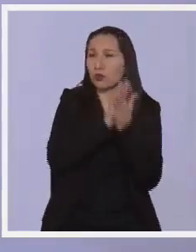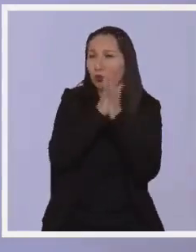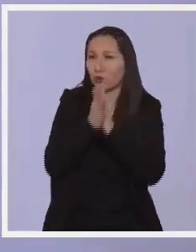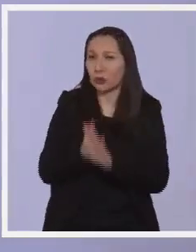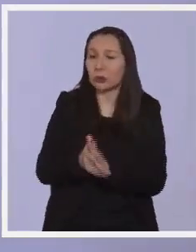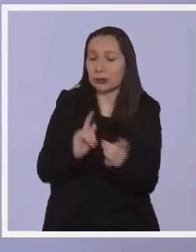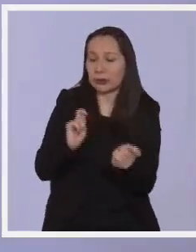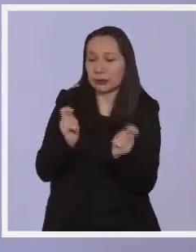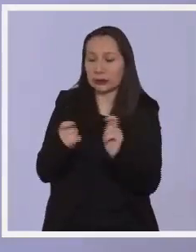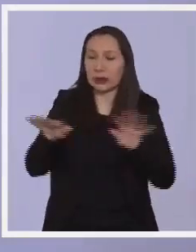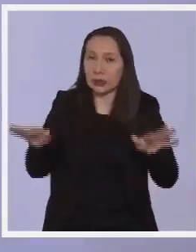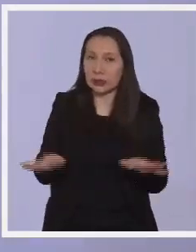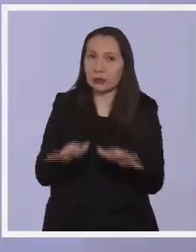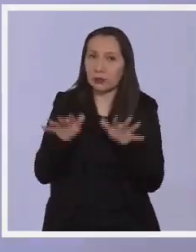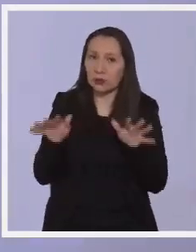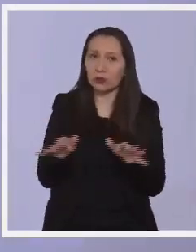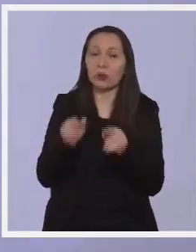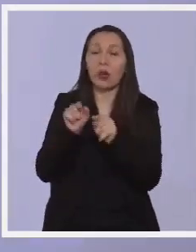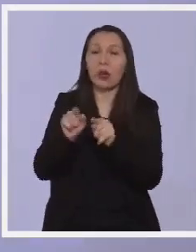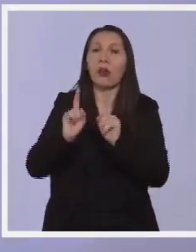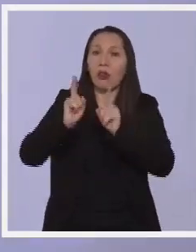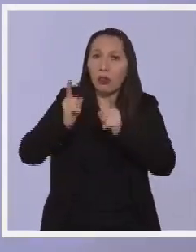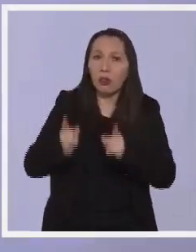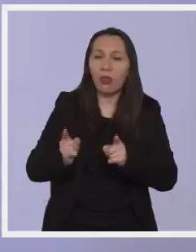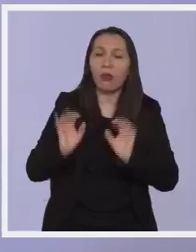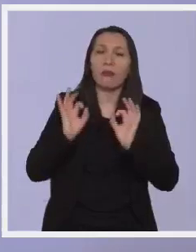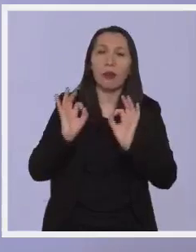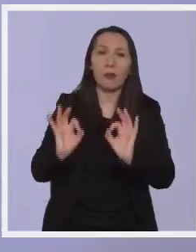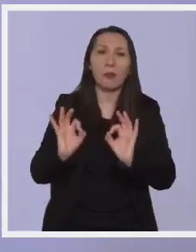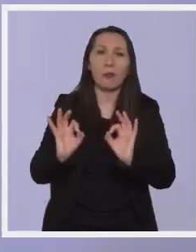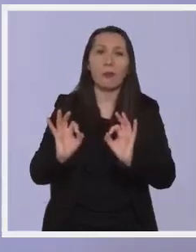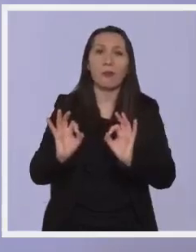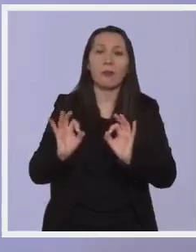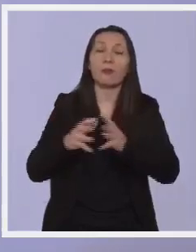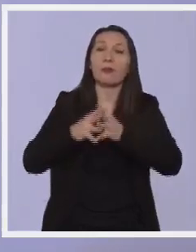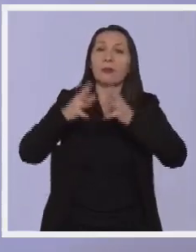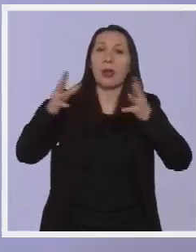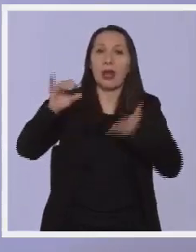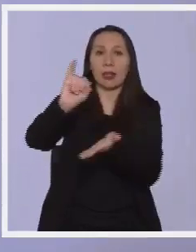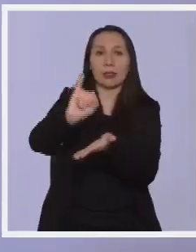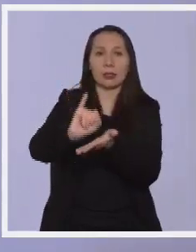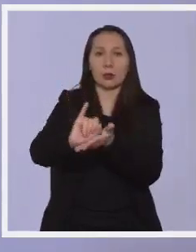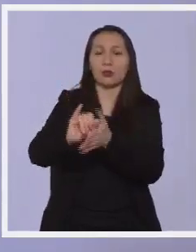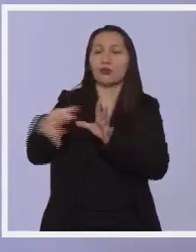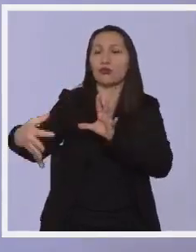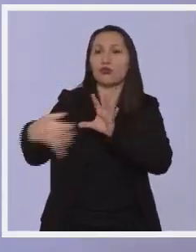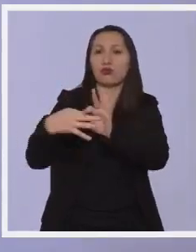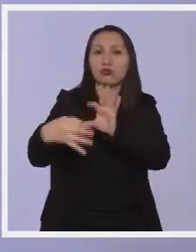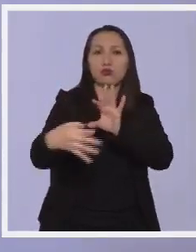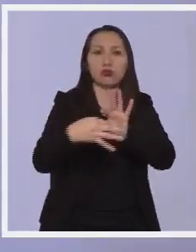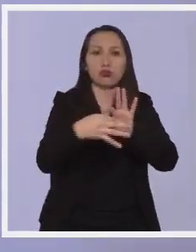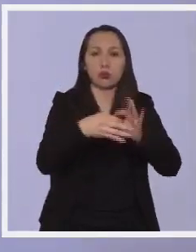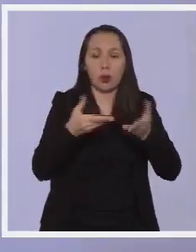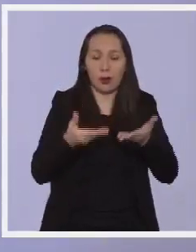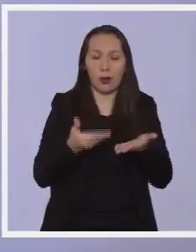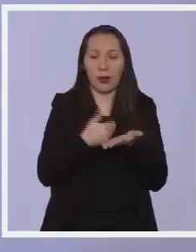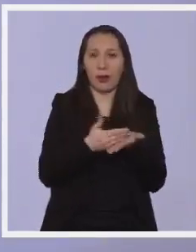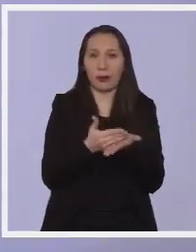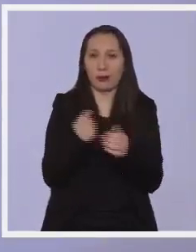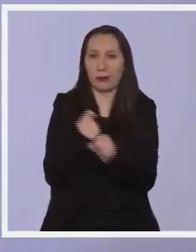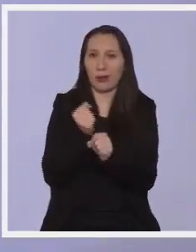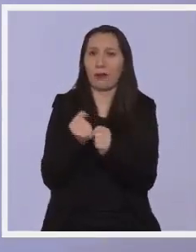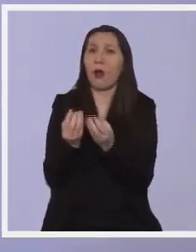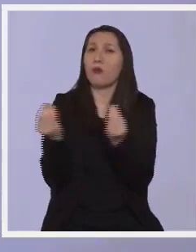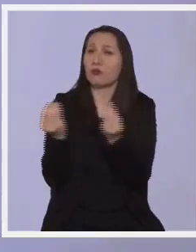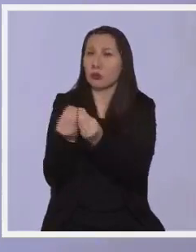esfuerzos están coronados por lo que debiera ser la gran institución articuladora de esta estrategia, que trabaja con